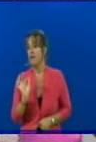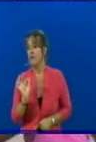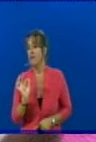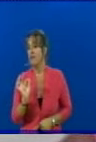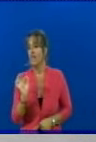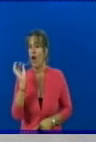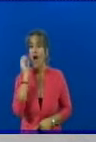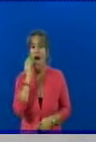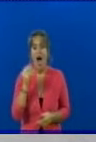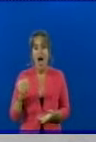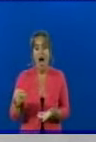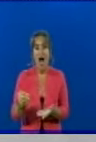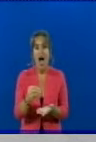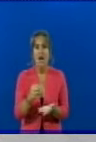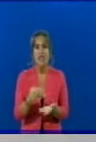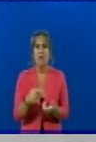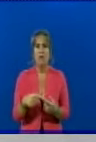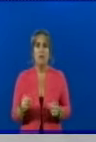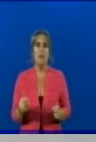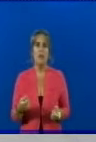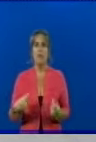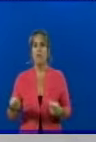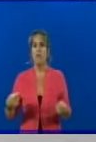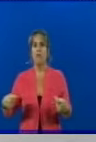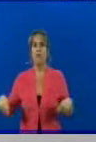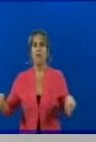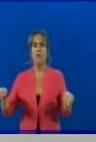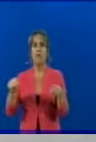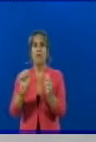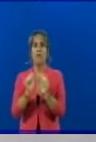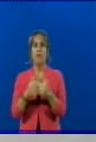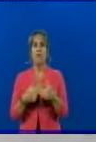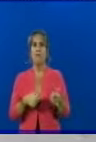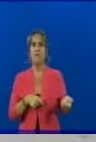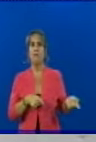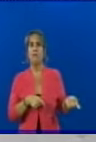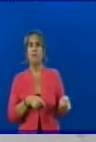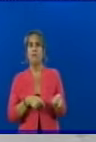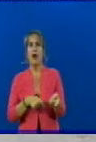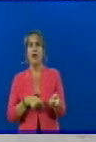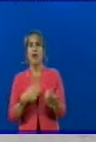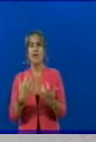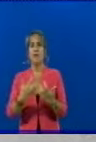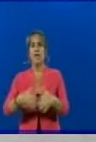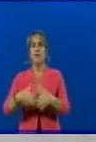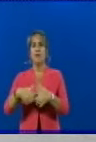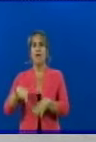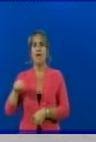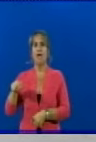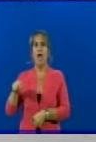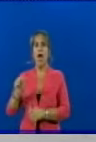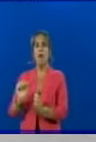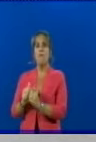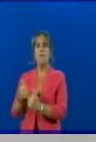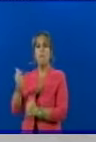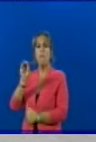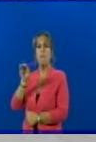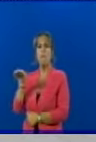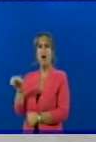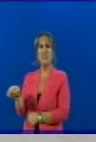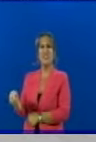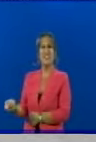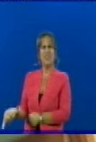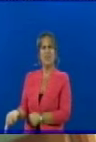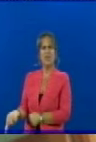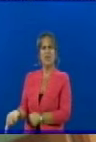harina, porque hay tantos revendedores en la calle del pan que se produce en la panadería normal, ¿de dónde